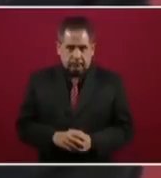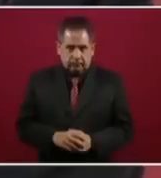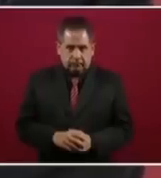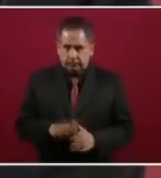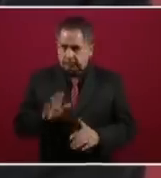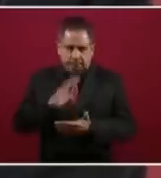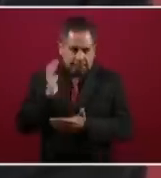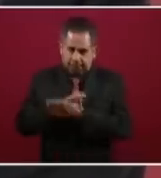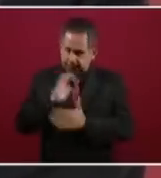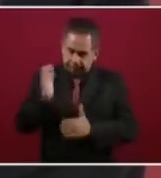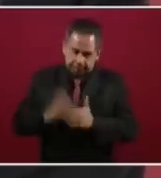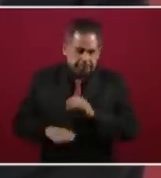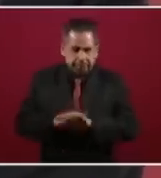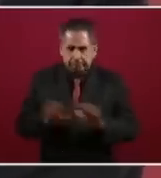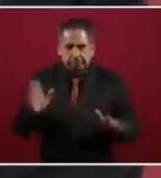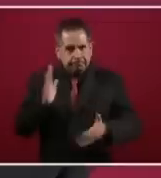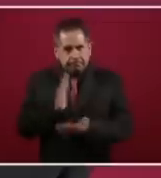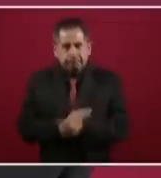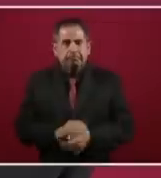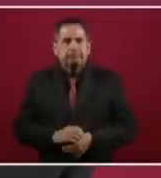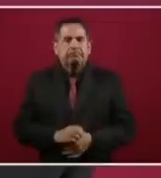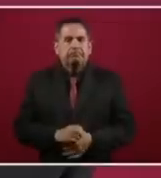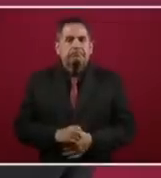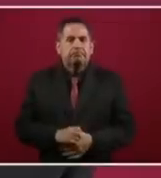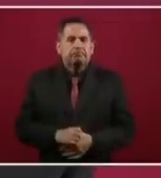Eso ya se terminó.